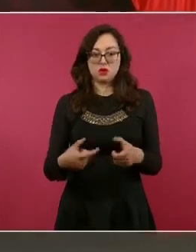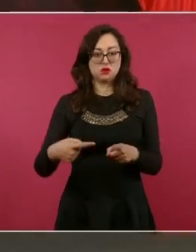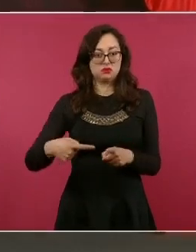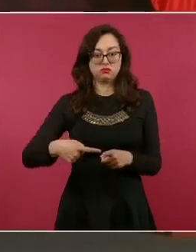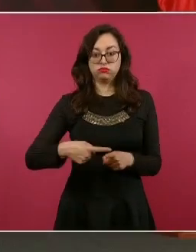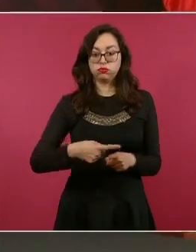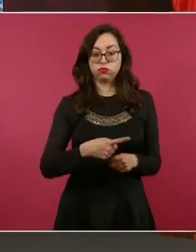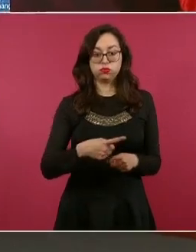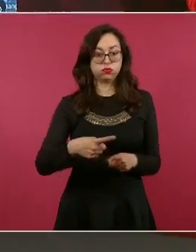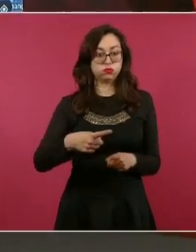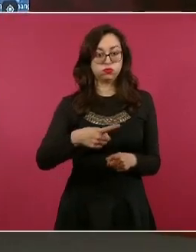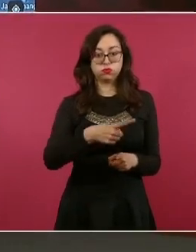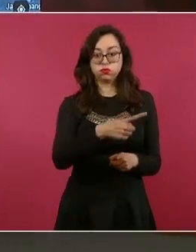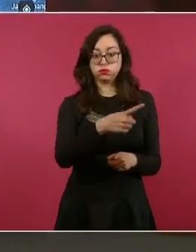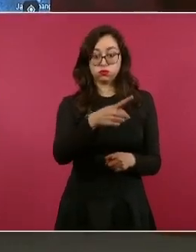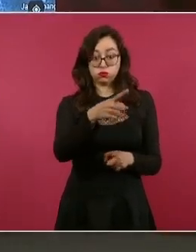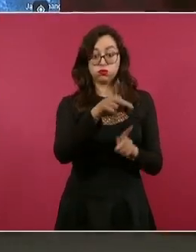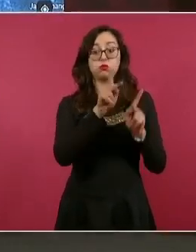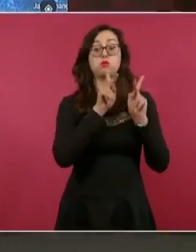aquí están los puentes.